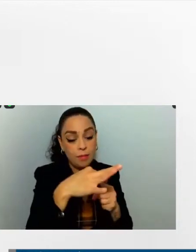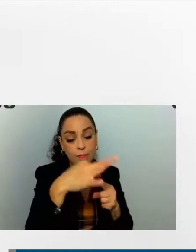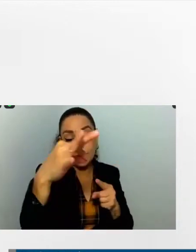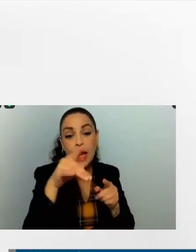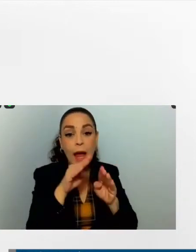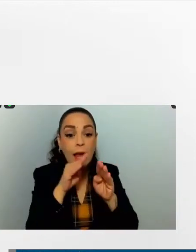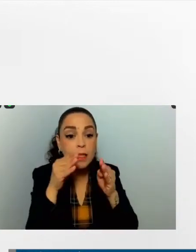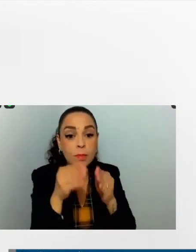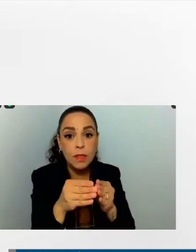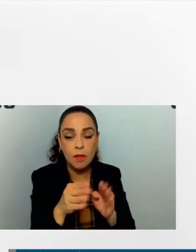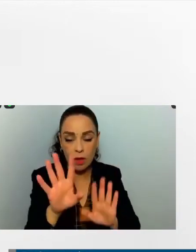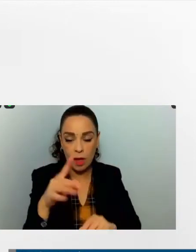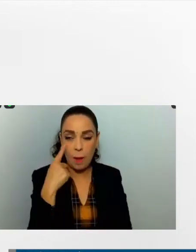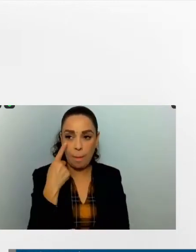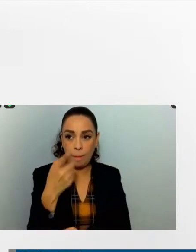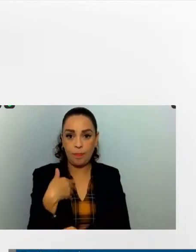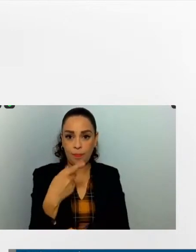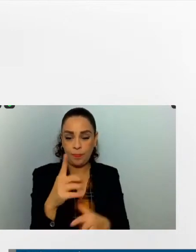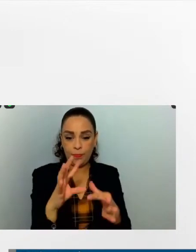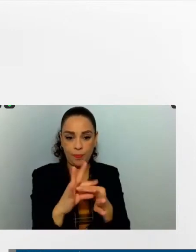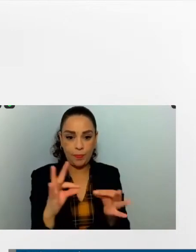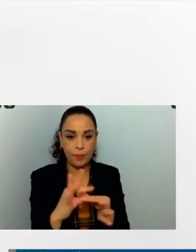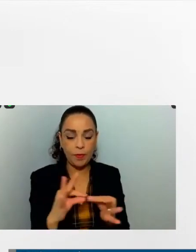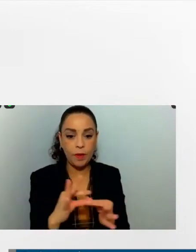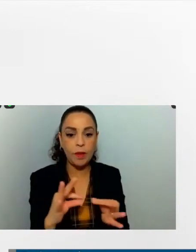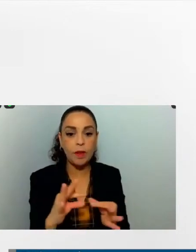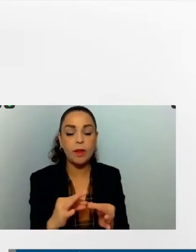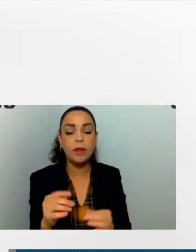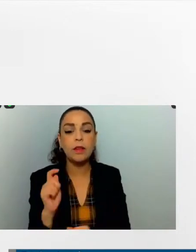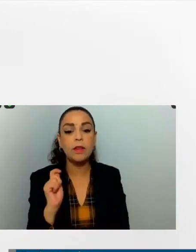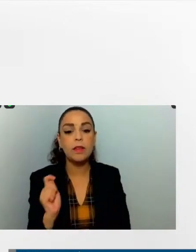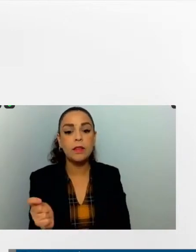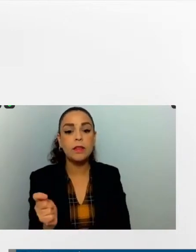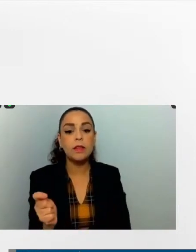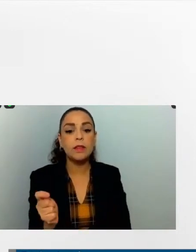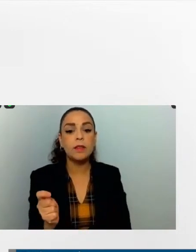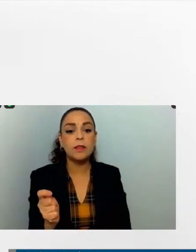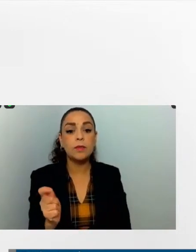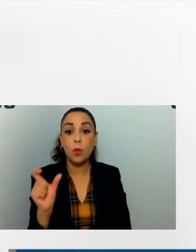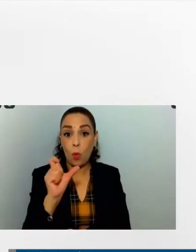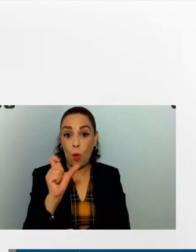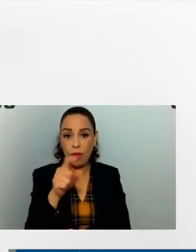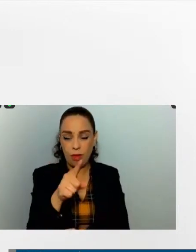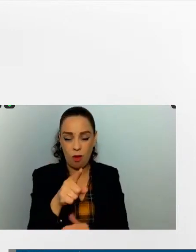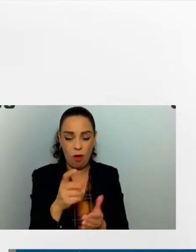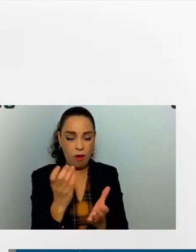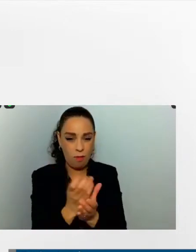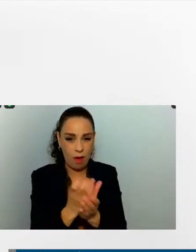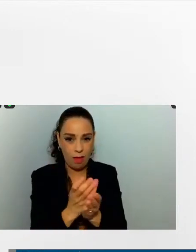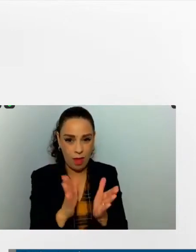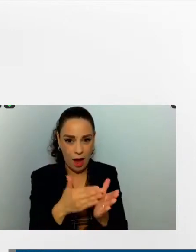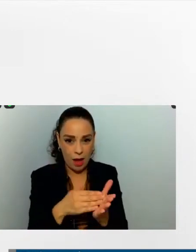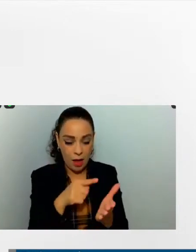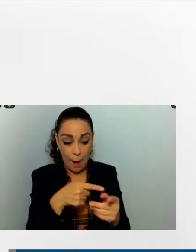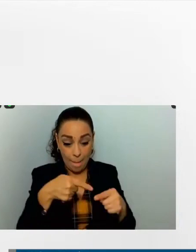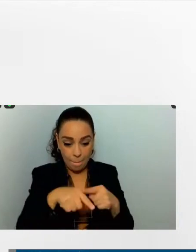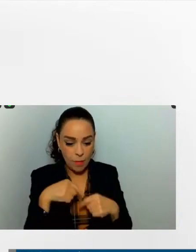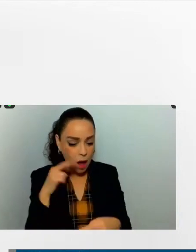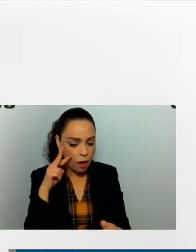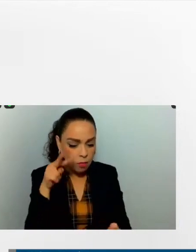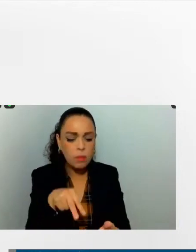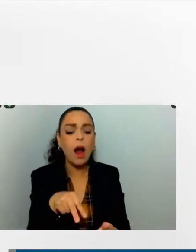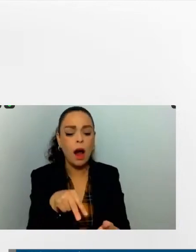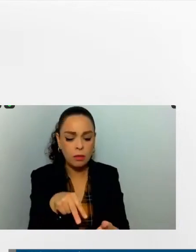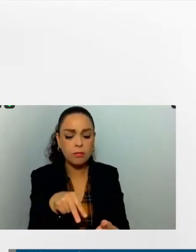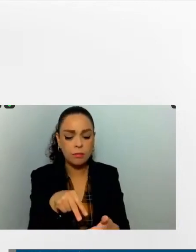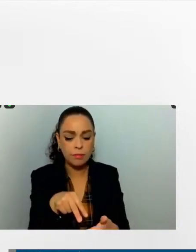se desarrolla en la parte inicial del libro, pero tenemos, por ejemplo, el caso